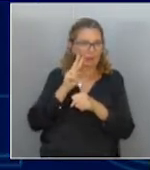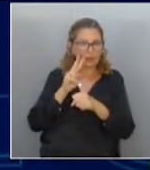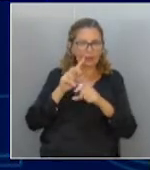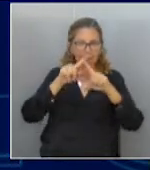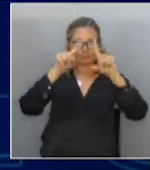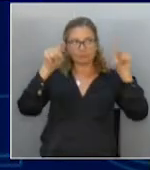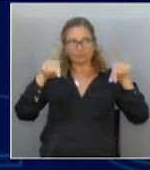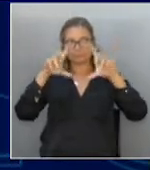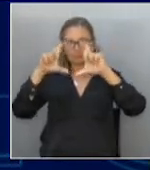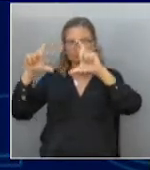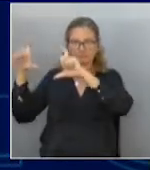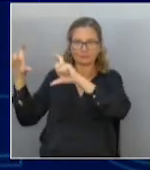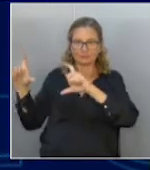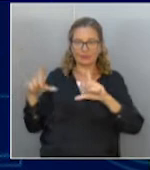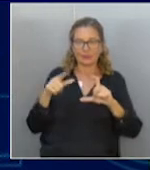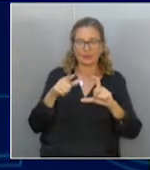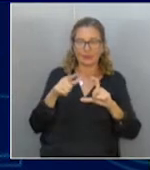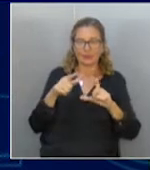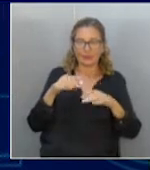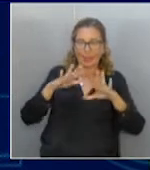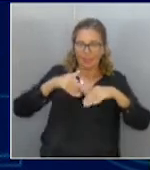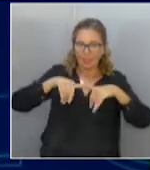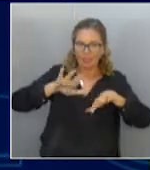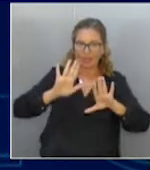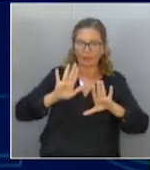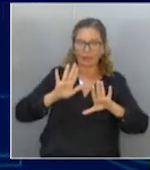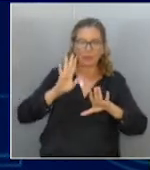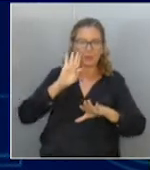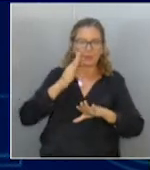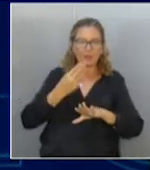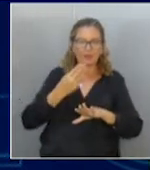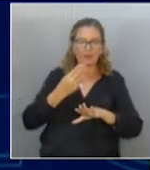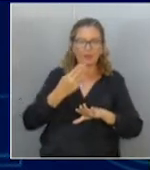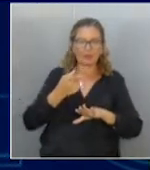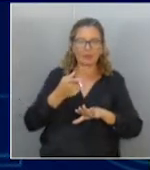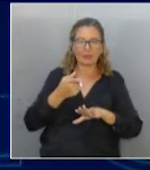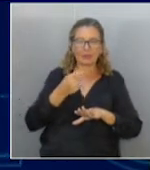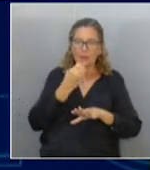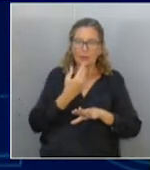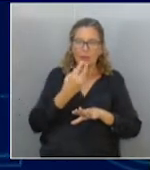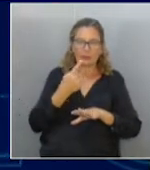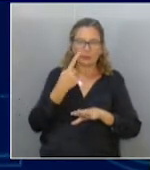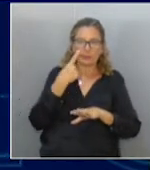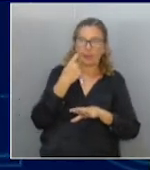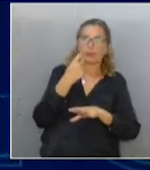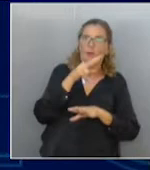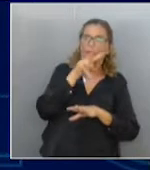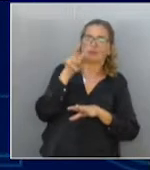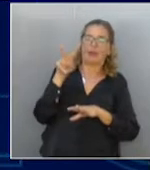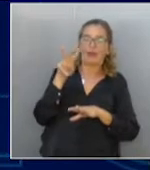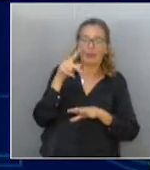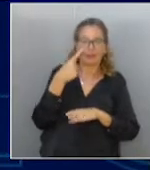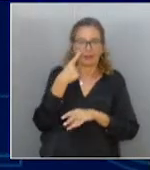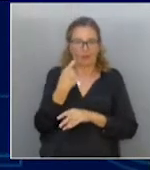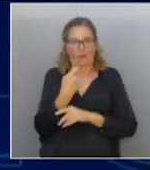que sí, se han mantenido en el tiempo y me parece como es lo que decía Maite, que está bueno como visualizar y visibilizar